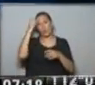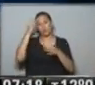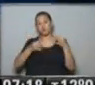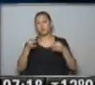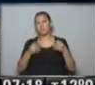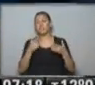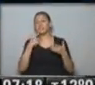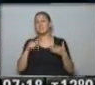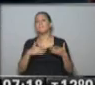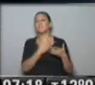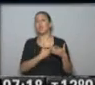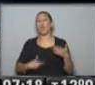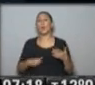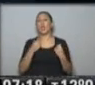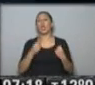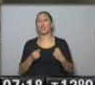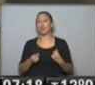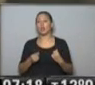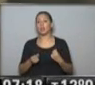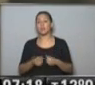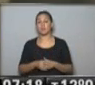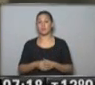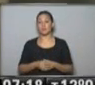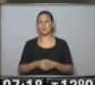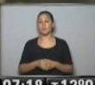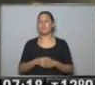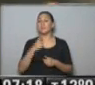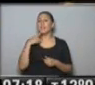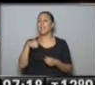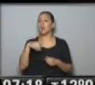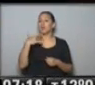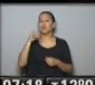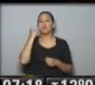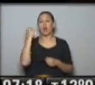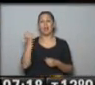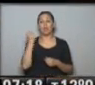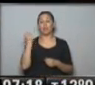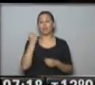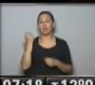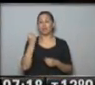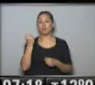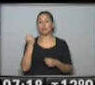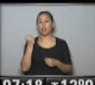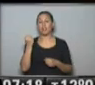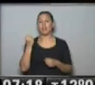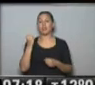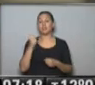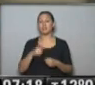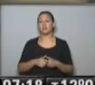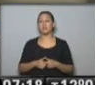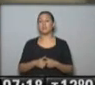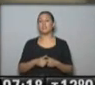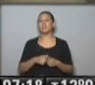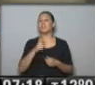en este sentido el Estado retoma una pauta muy importante que es la de ser el garante del bienestar general. Los